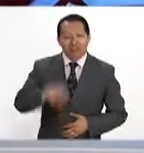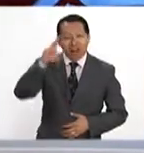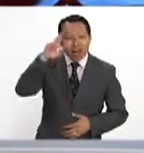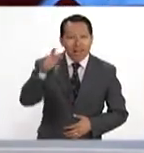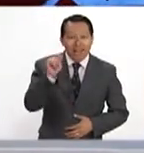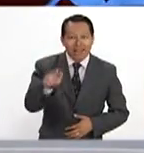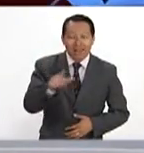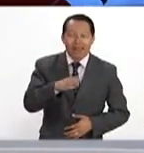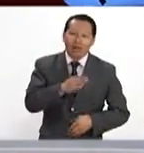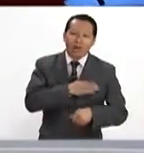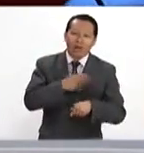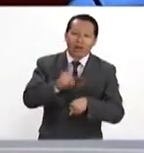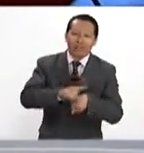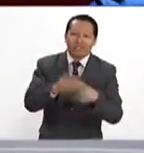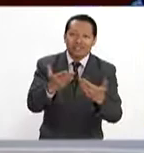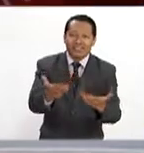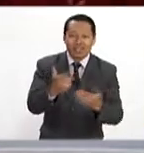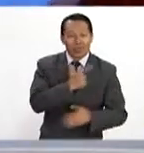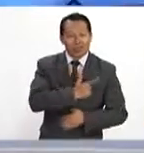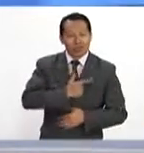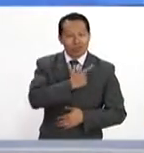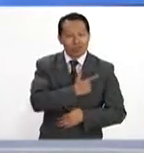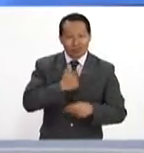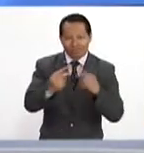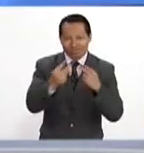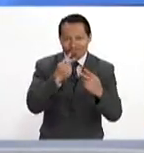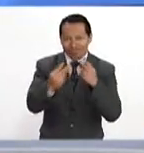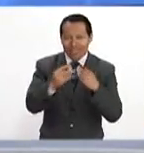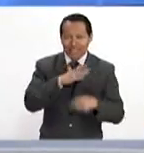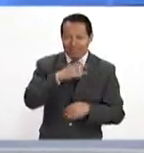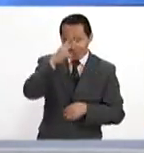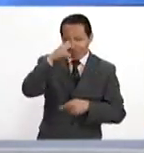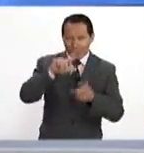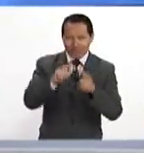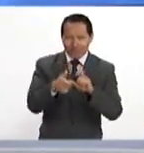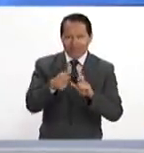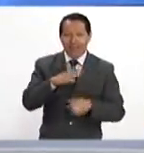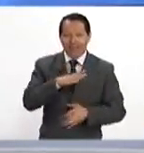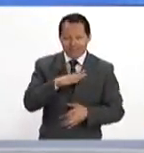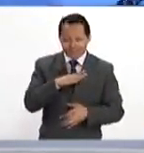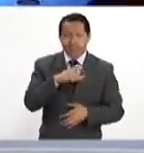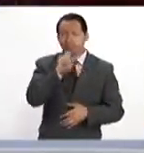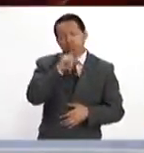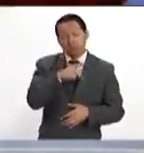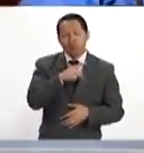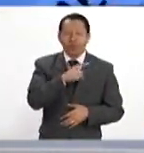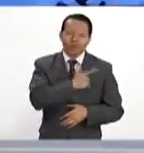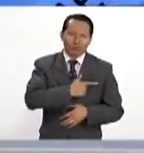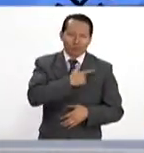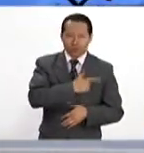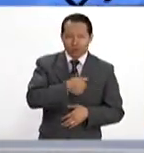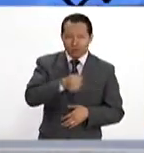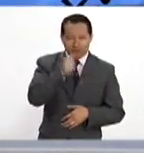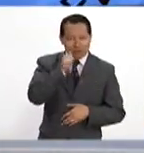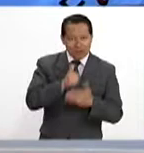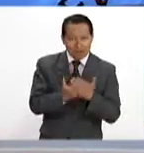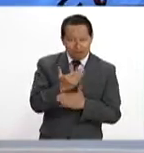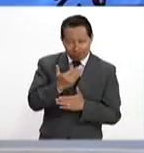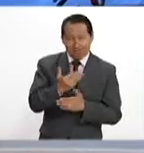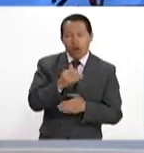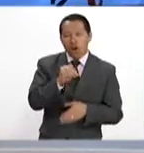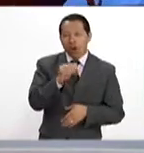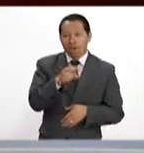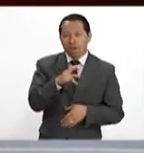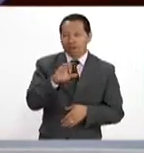Hola, ¿qué tal? Muy buenos días, qué gusto que nos acompañe en una edición más de México al Día. Saludo con gusto, como cada mañana, a